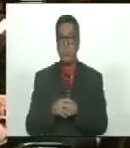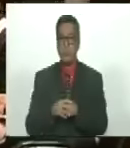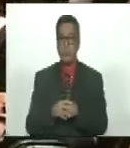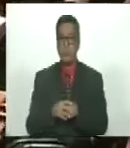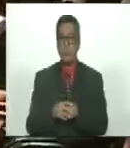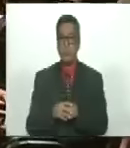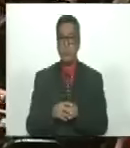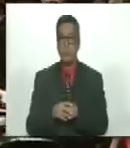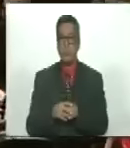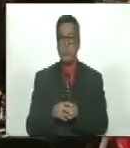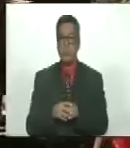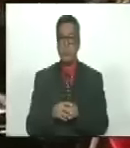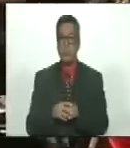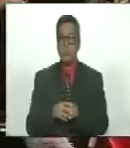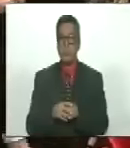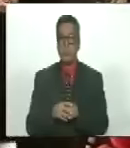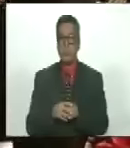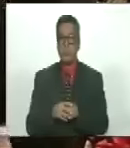protocolar.